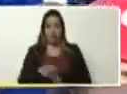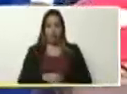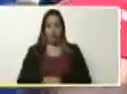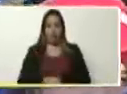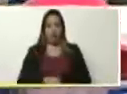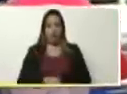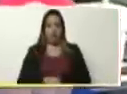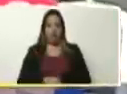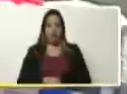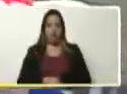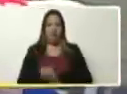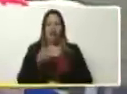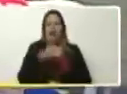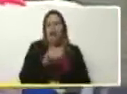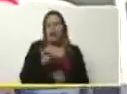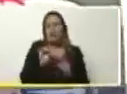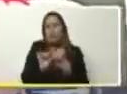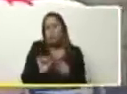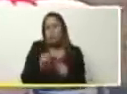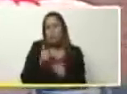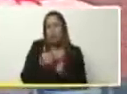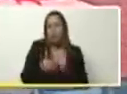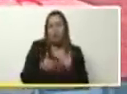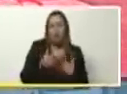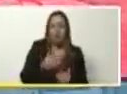2022 es apenas